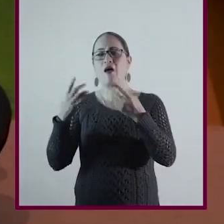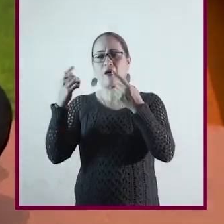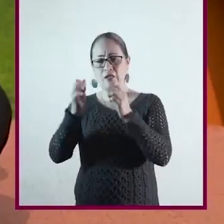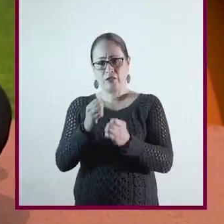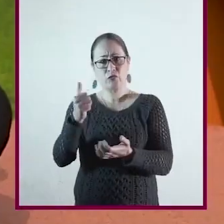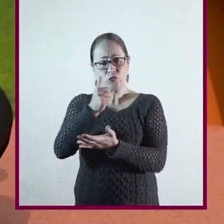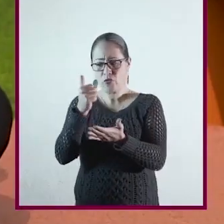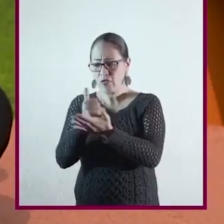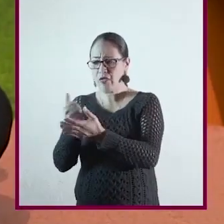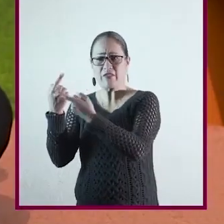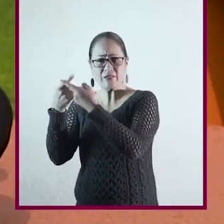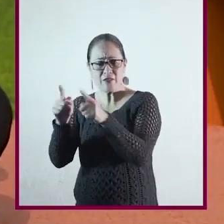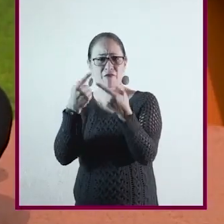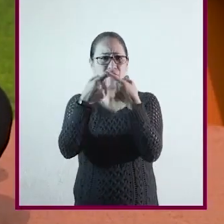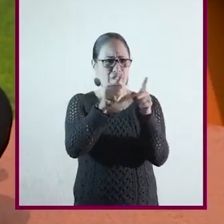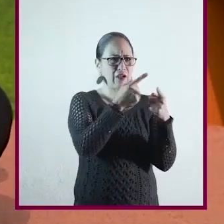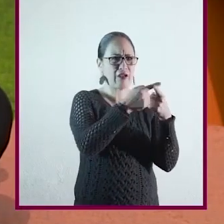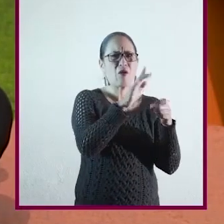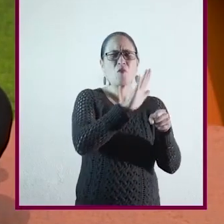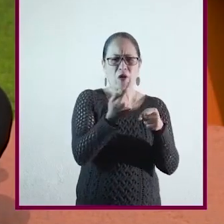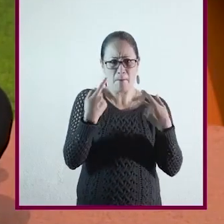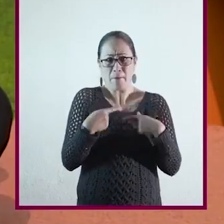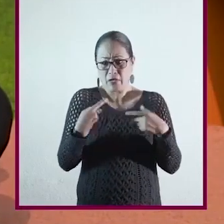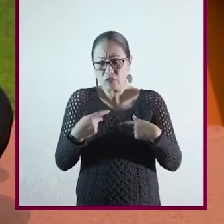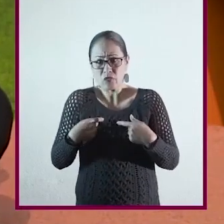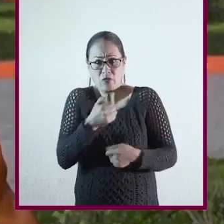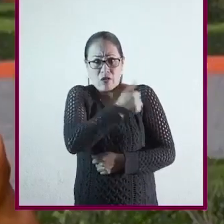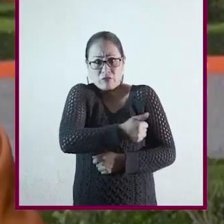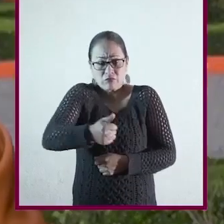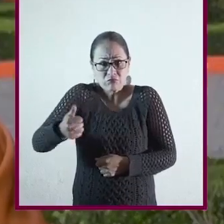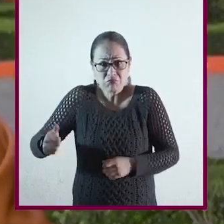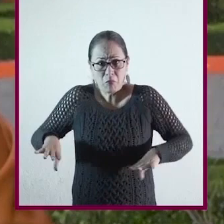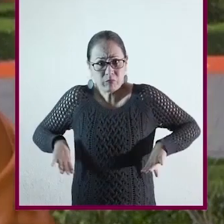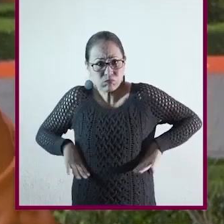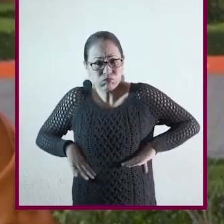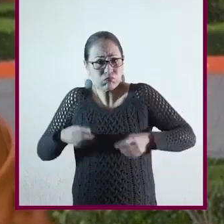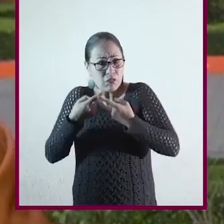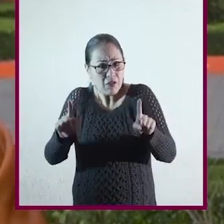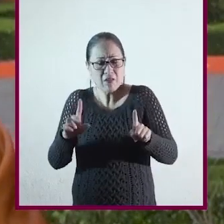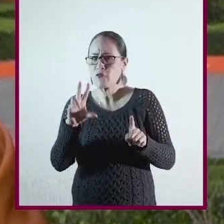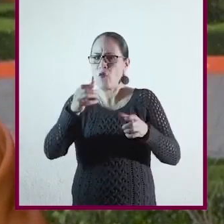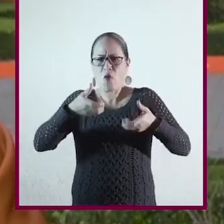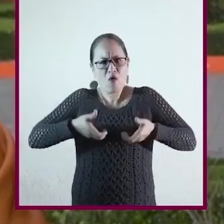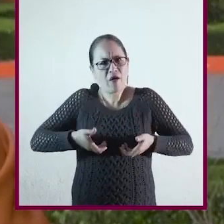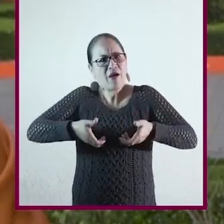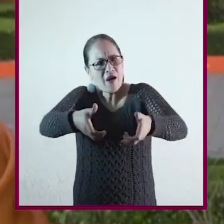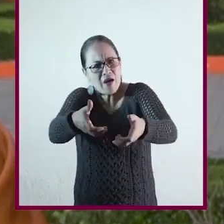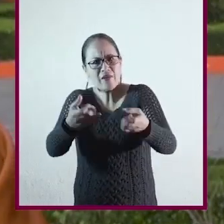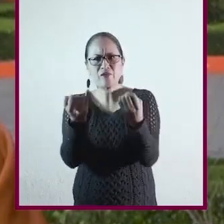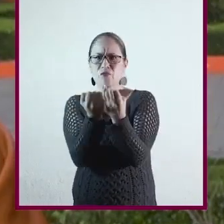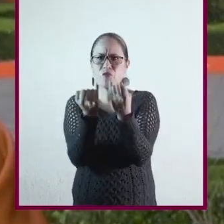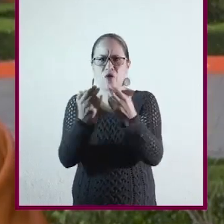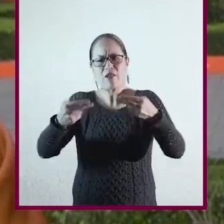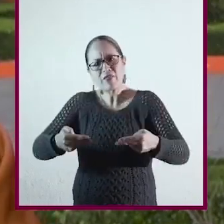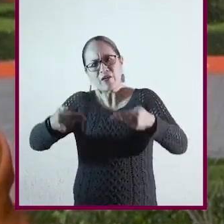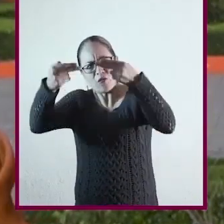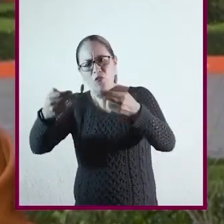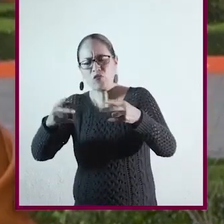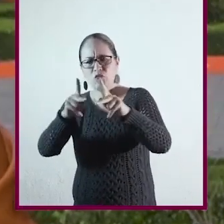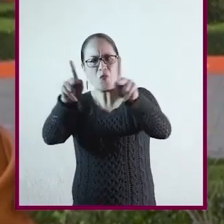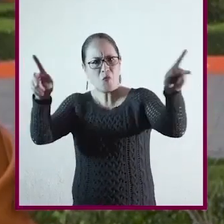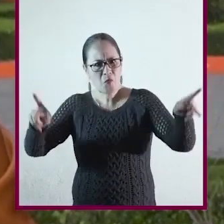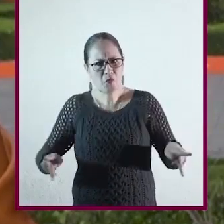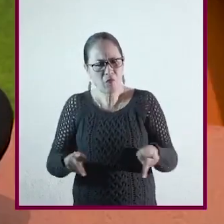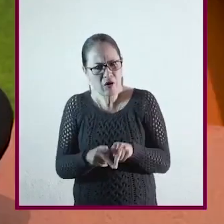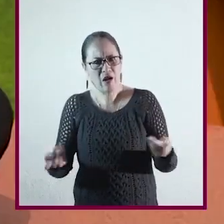La diversidad en las ciudades no se refiere solamente a su gente. También se encuentra en las calles, en los distintos negocios,